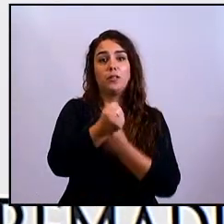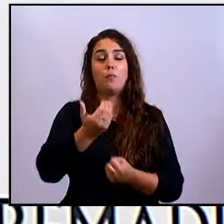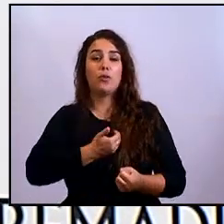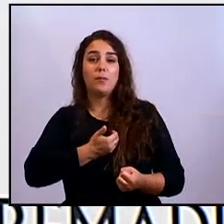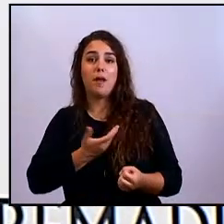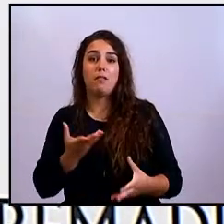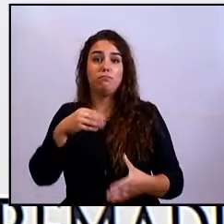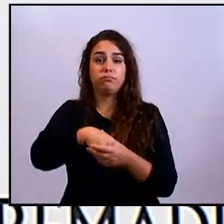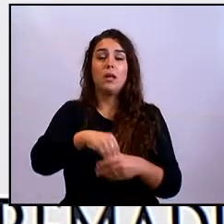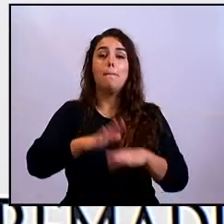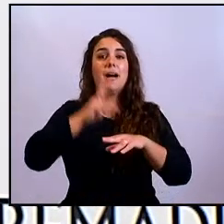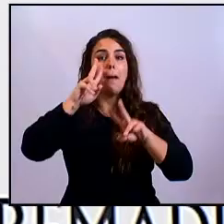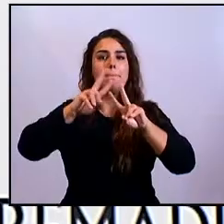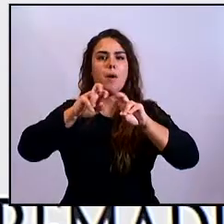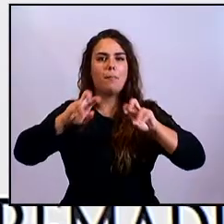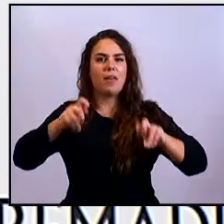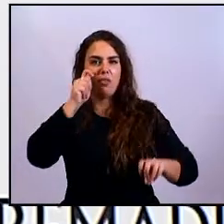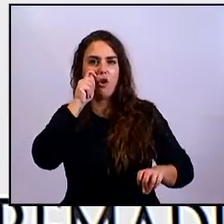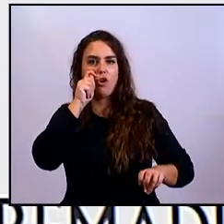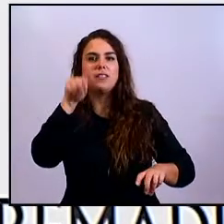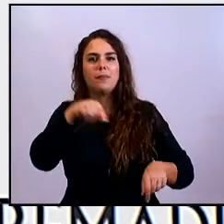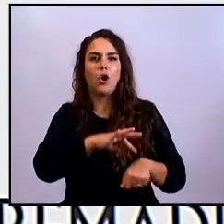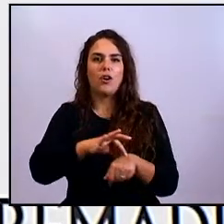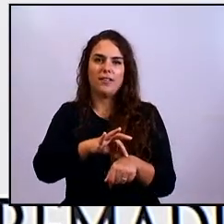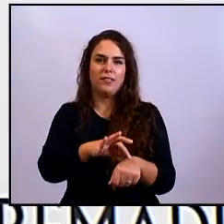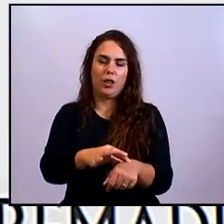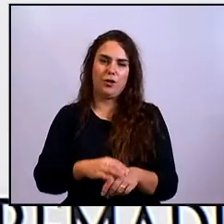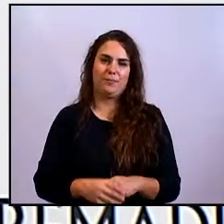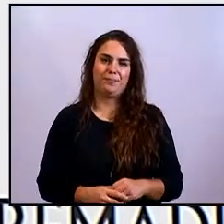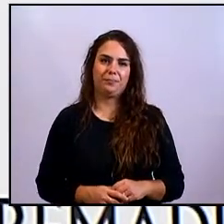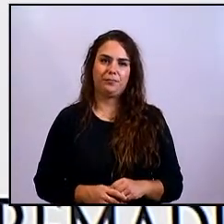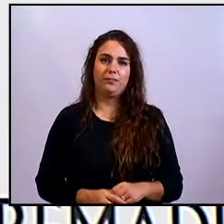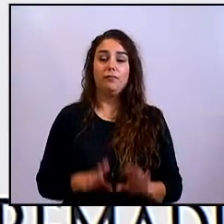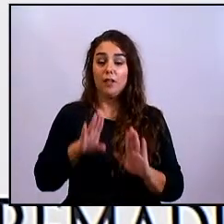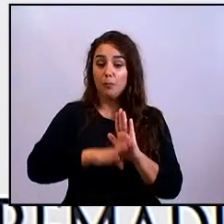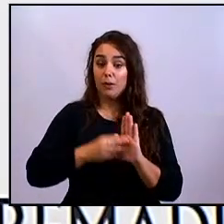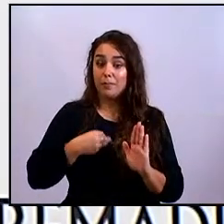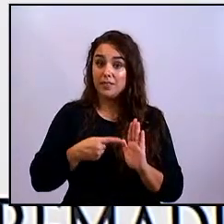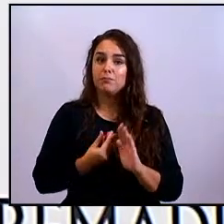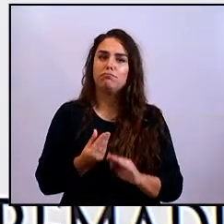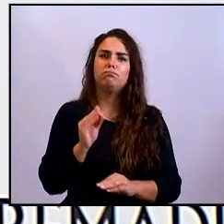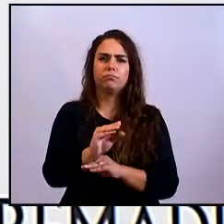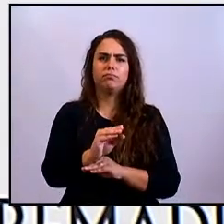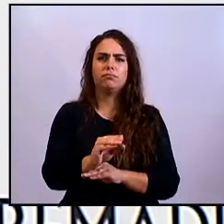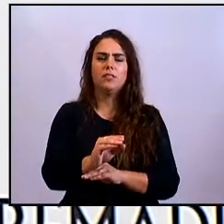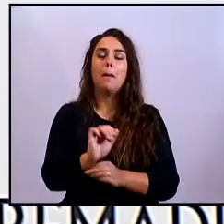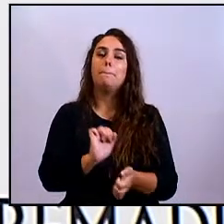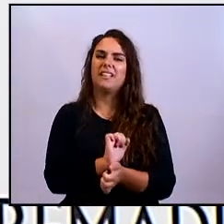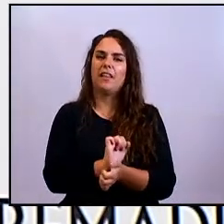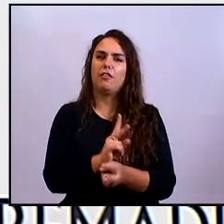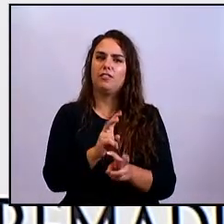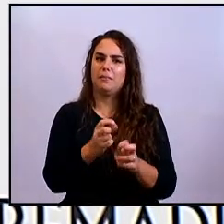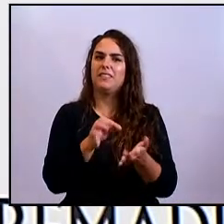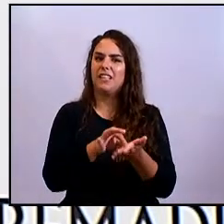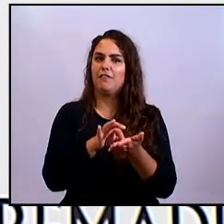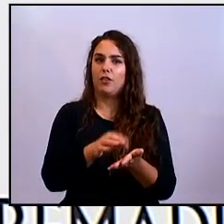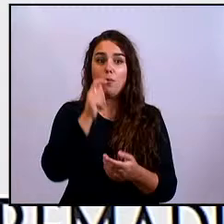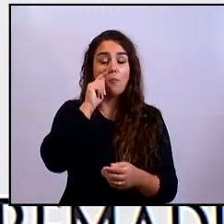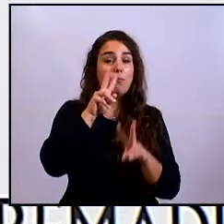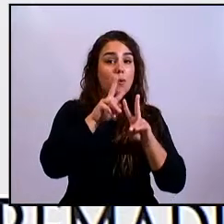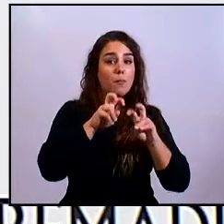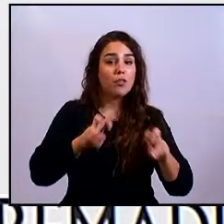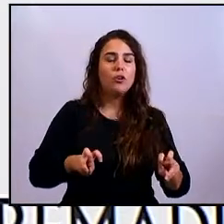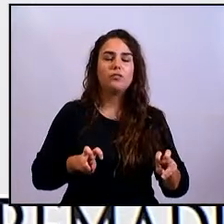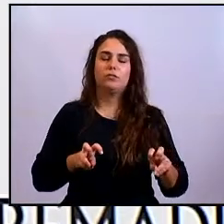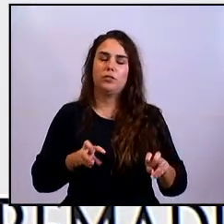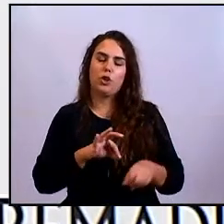para la prospección y la orientación. Este programa va a financiar la prestación de estos servicios de prospección y de